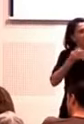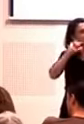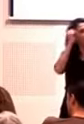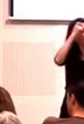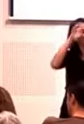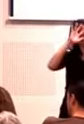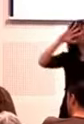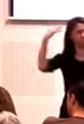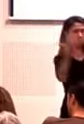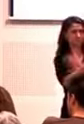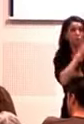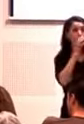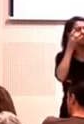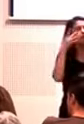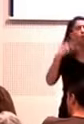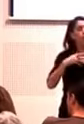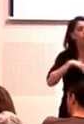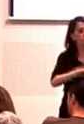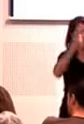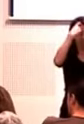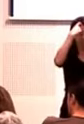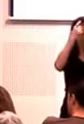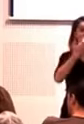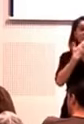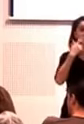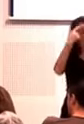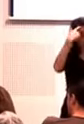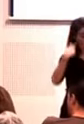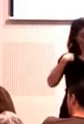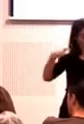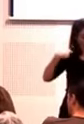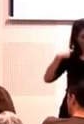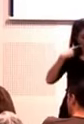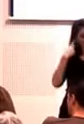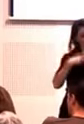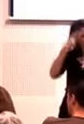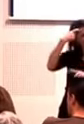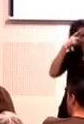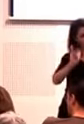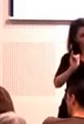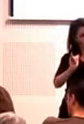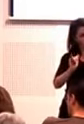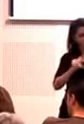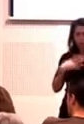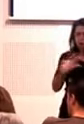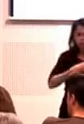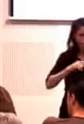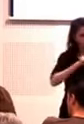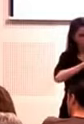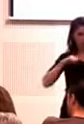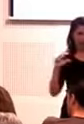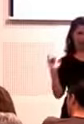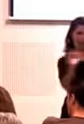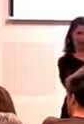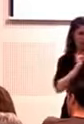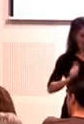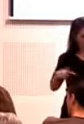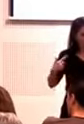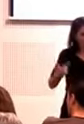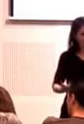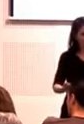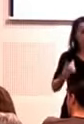que en la cabeza está todo. Y si tú riges ampliamente tu cabeza, el sexo está ahí y lo llevamos todos encima, innato.